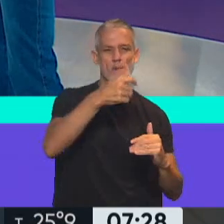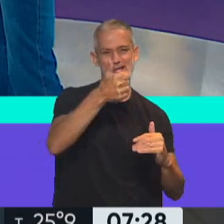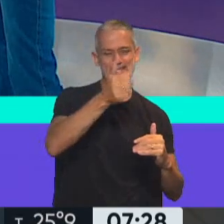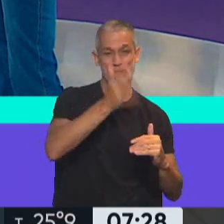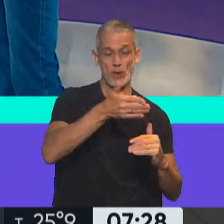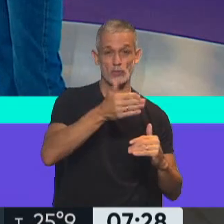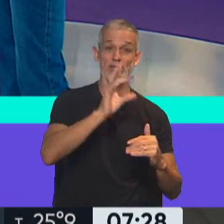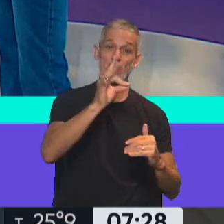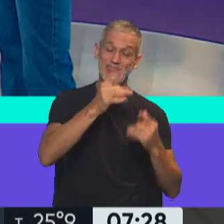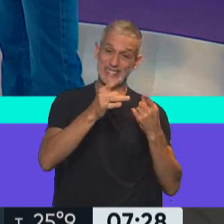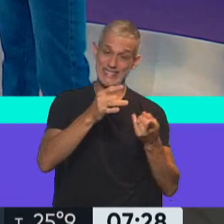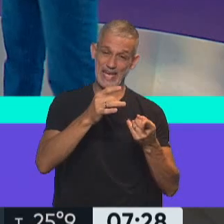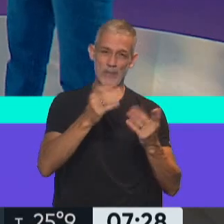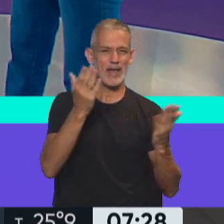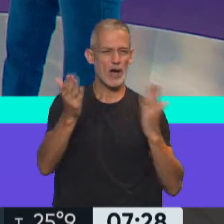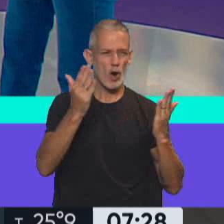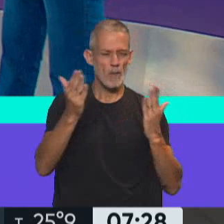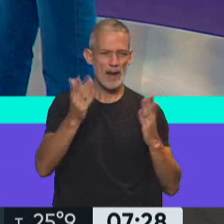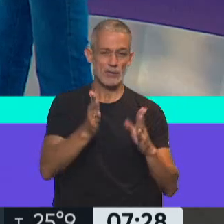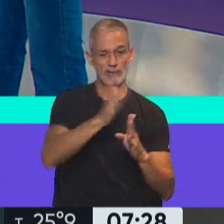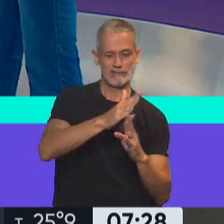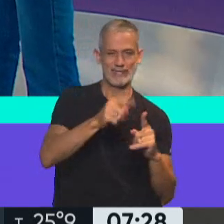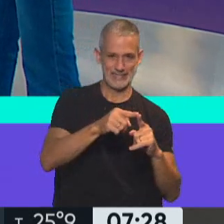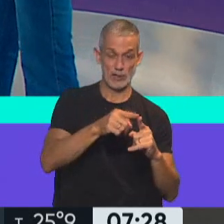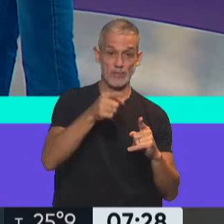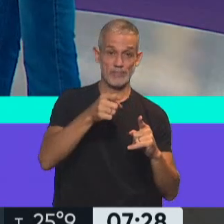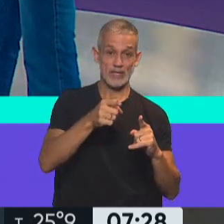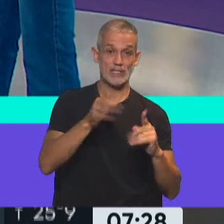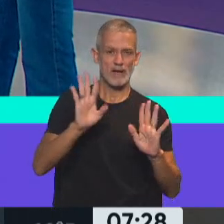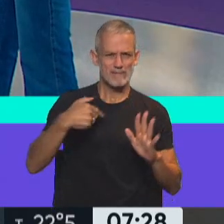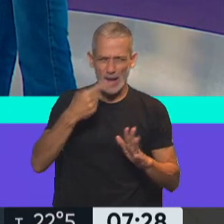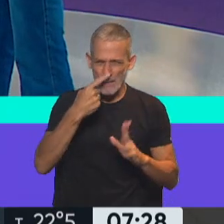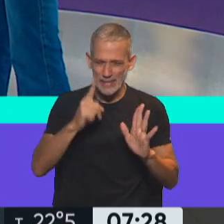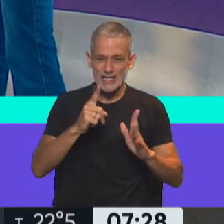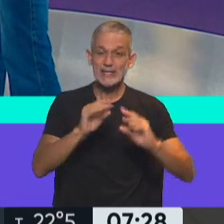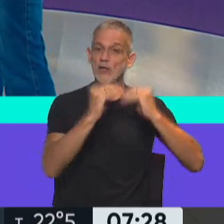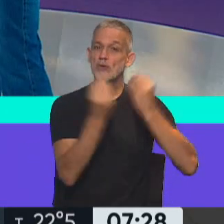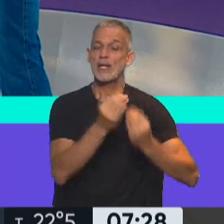diciembre de 2021 respecto del mes previo. Y este es el dato que me interesa. Claro.